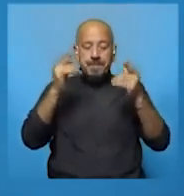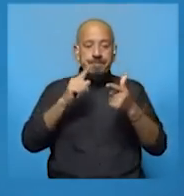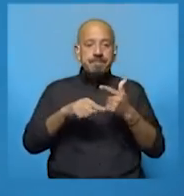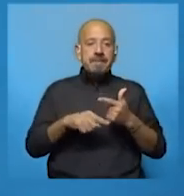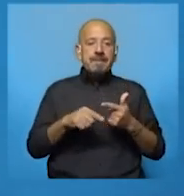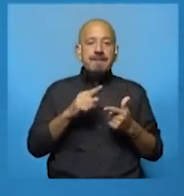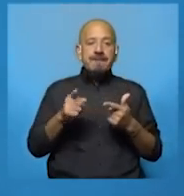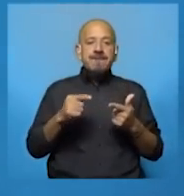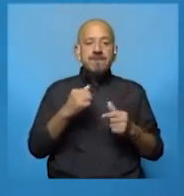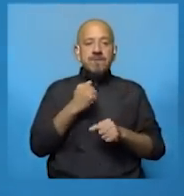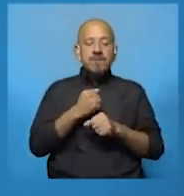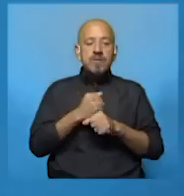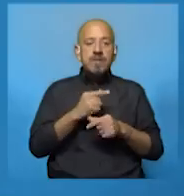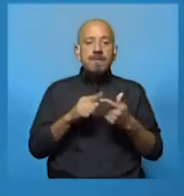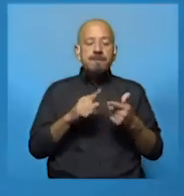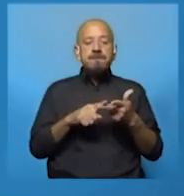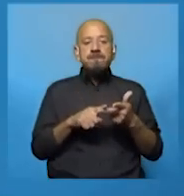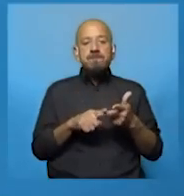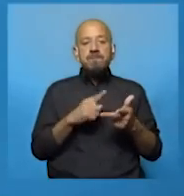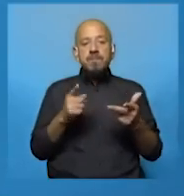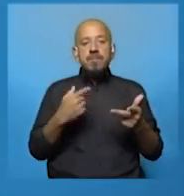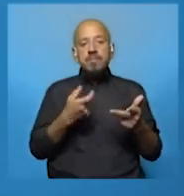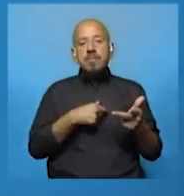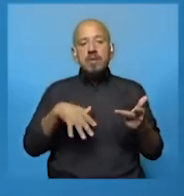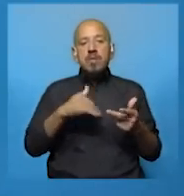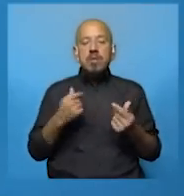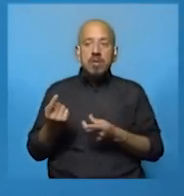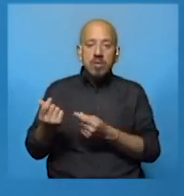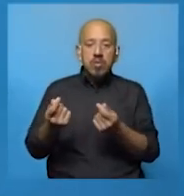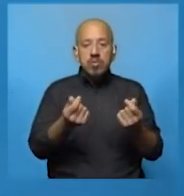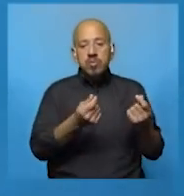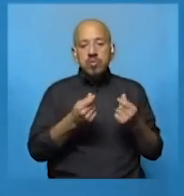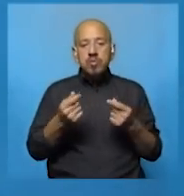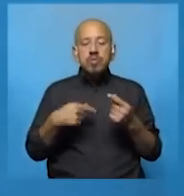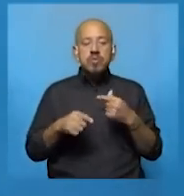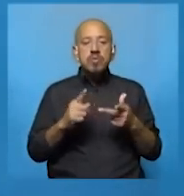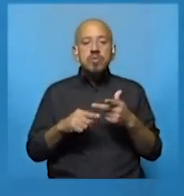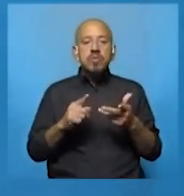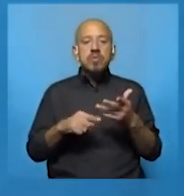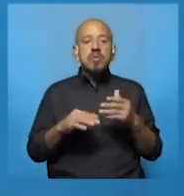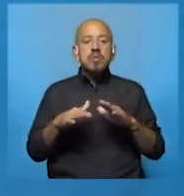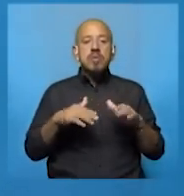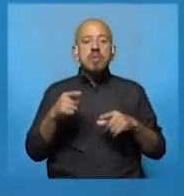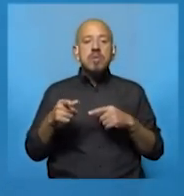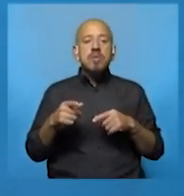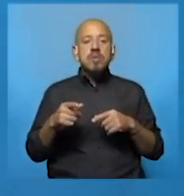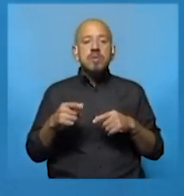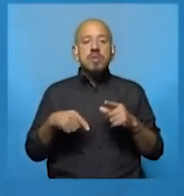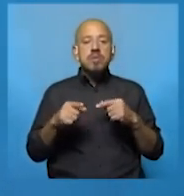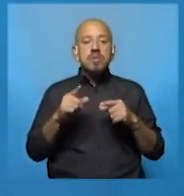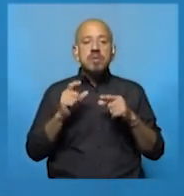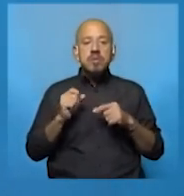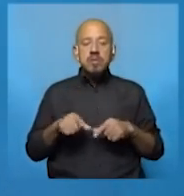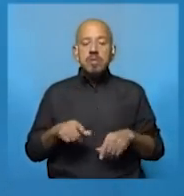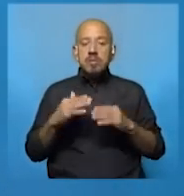lo consiguen en el trabajo no lo consiguen la sociedad de consumo a veces no lo consigue también hay que decirlo en sus propias